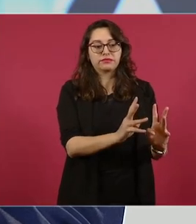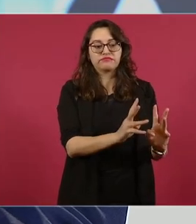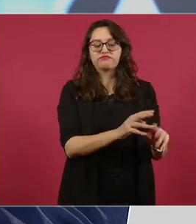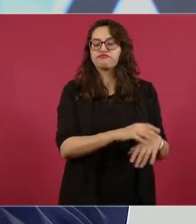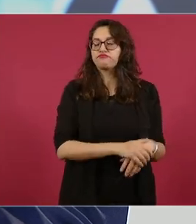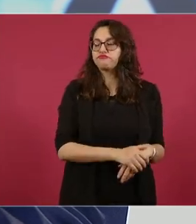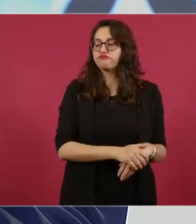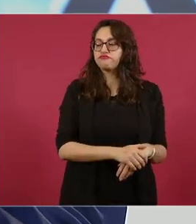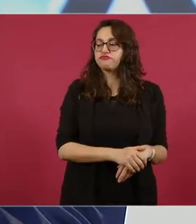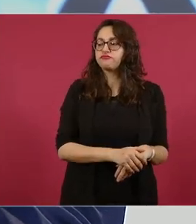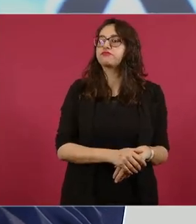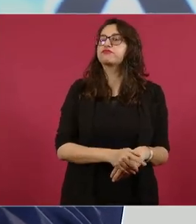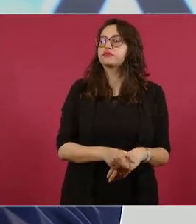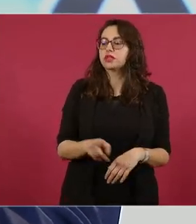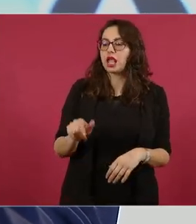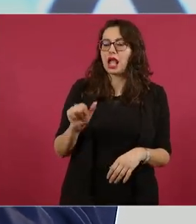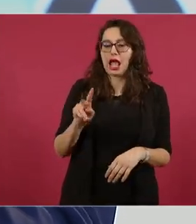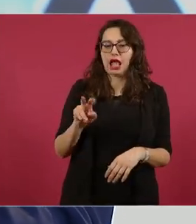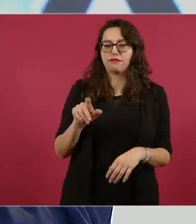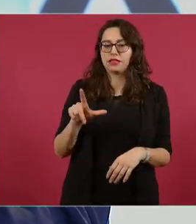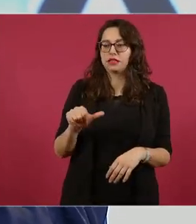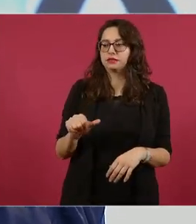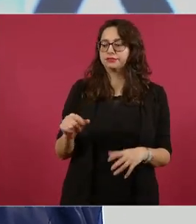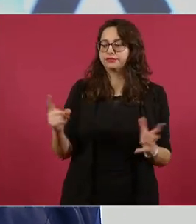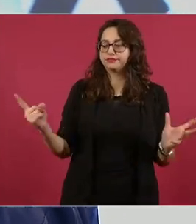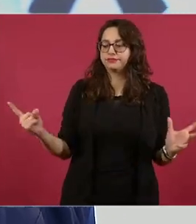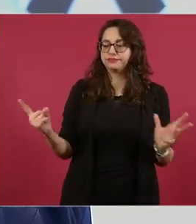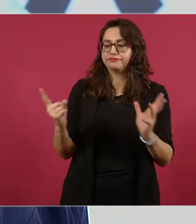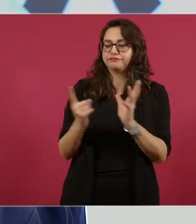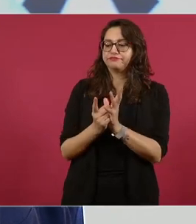el nuevo presidente y pactan